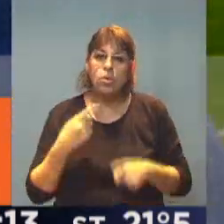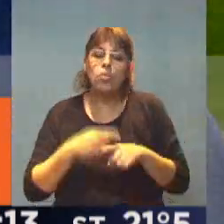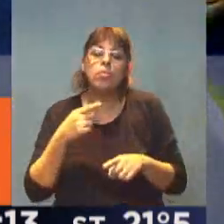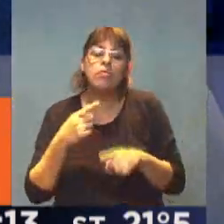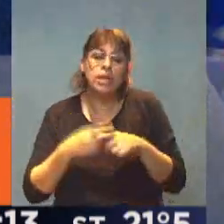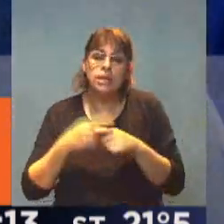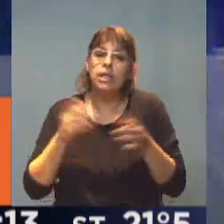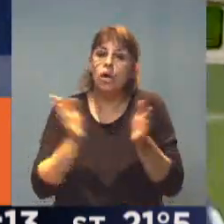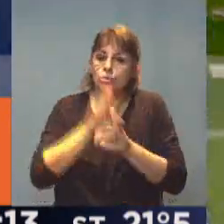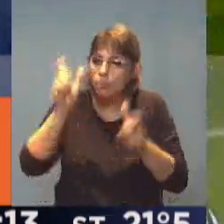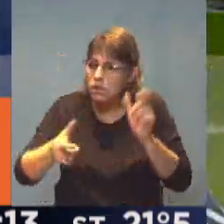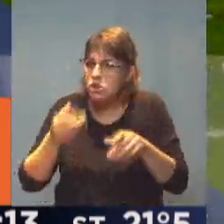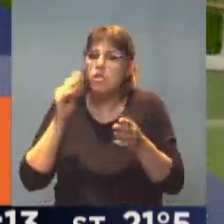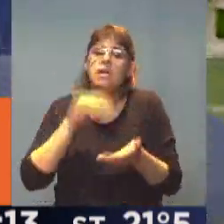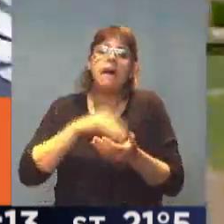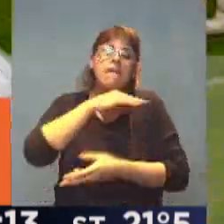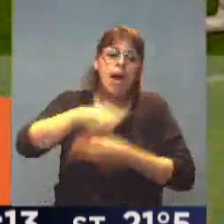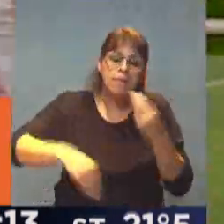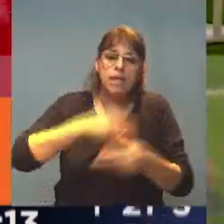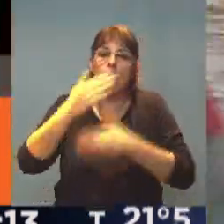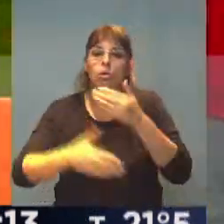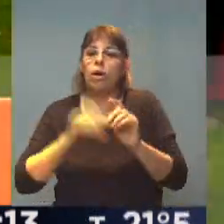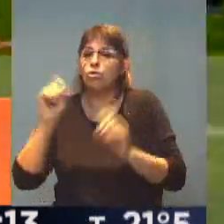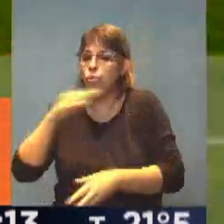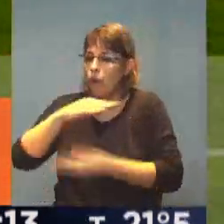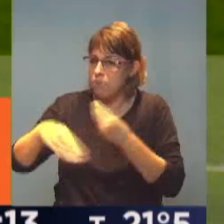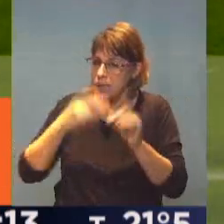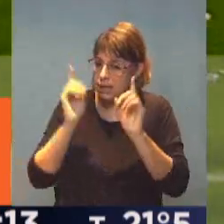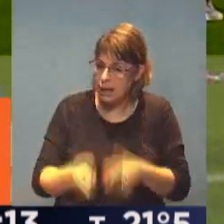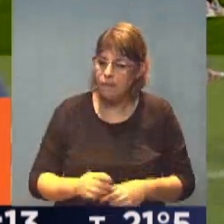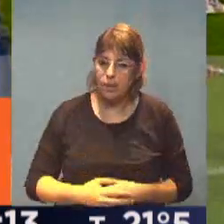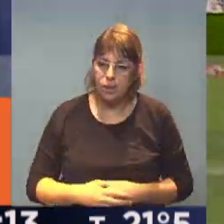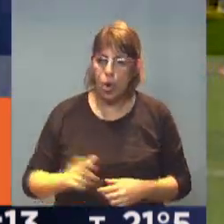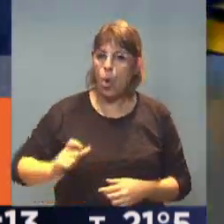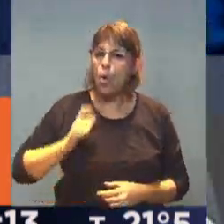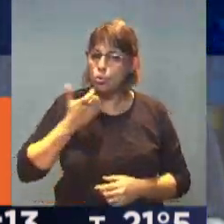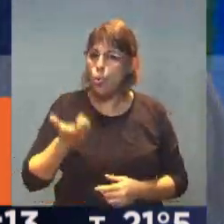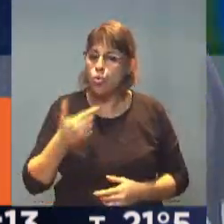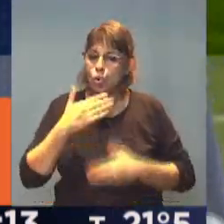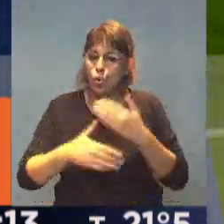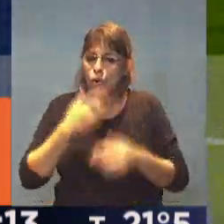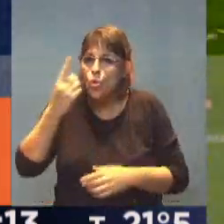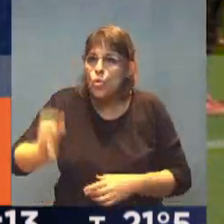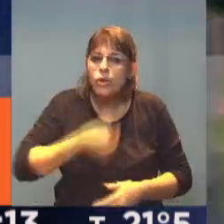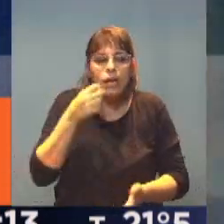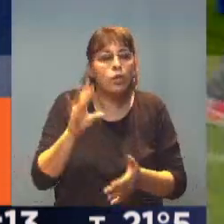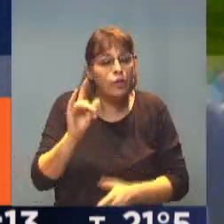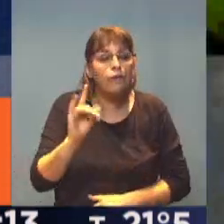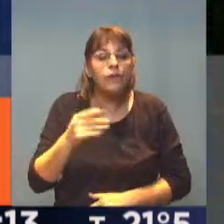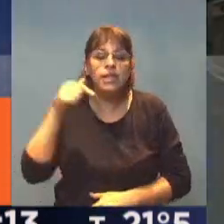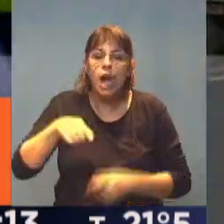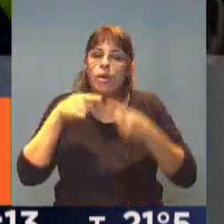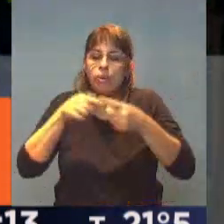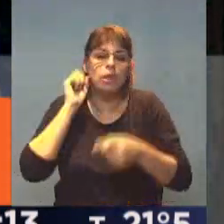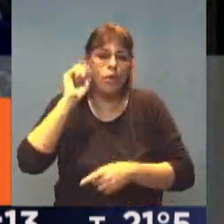con la gente, con la familia, con los jugadores y la familia de los jugadores. La verdad es un orgullo para nosotros. Después de un año duro, concretamos el